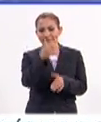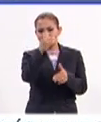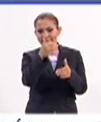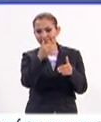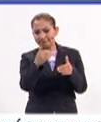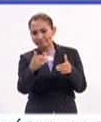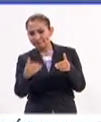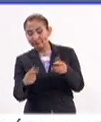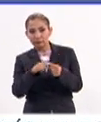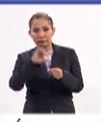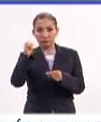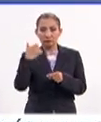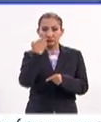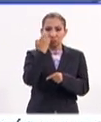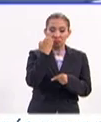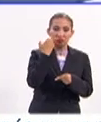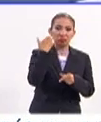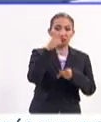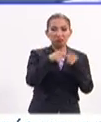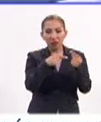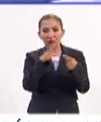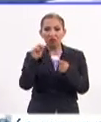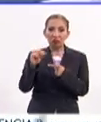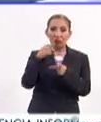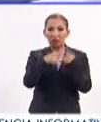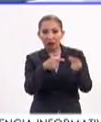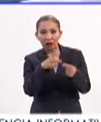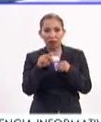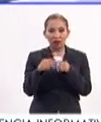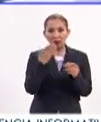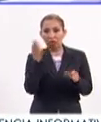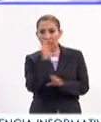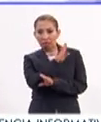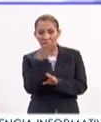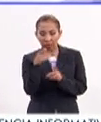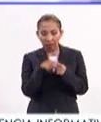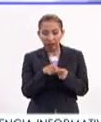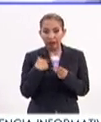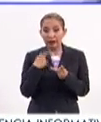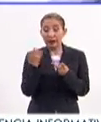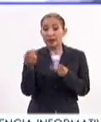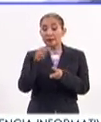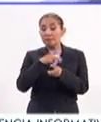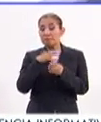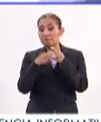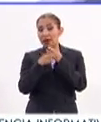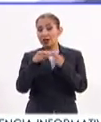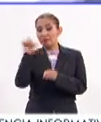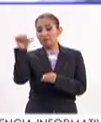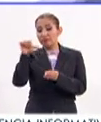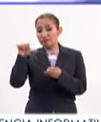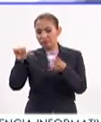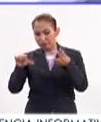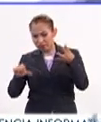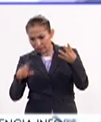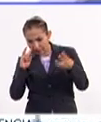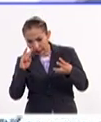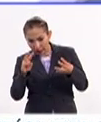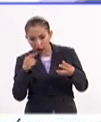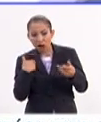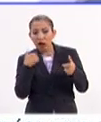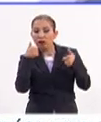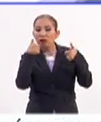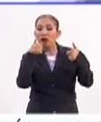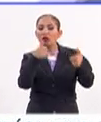que deje de asistir a clase y obviamente el que repruebe materias. Esos son como los principales focos de atención en los